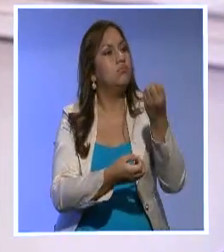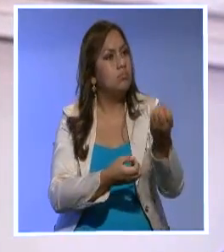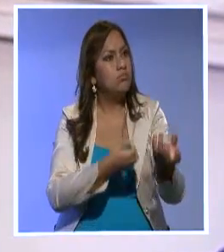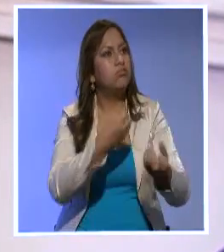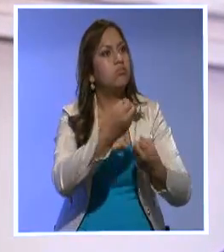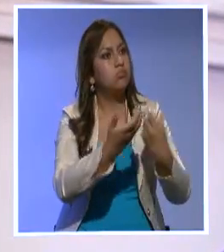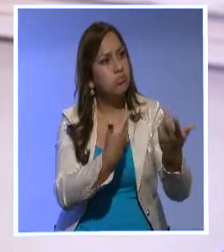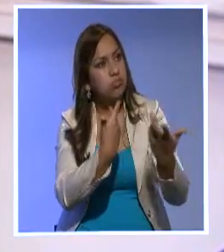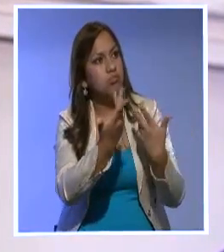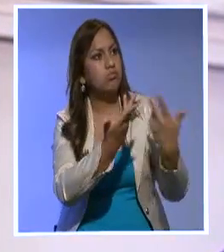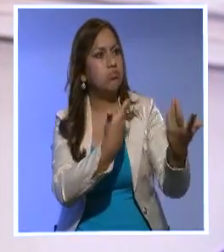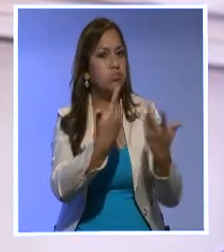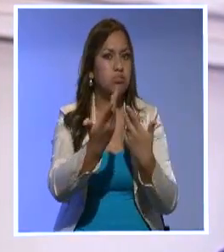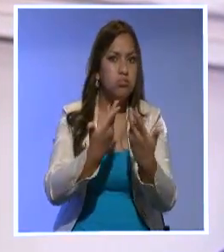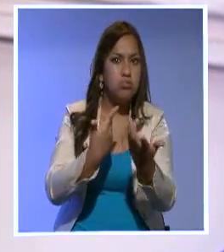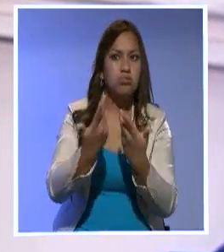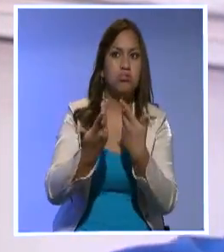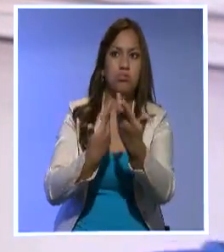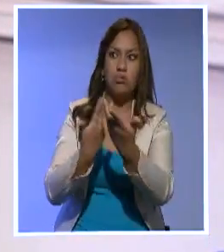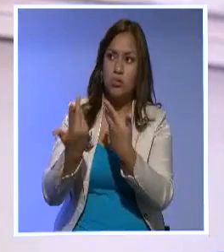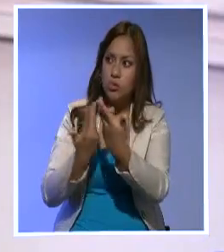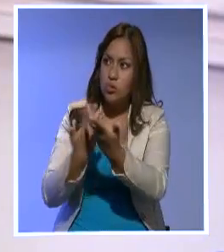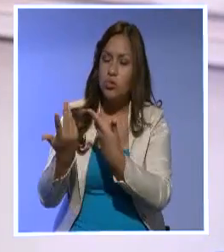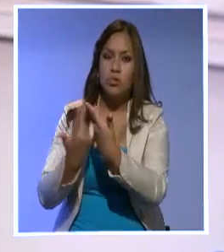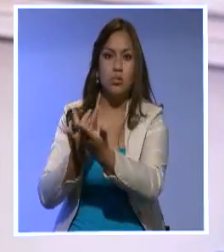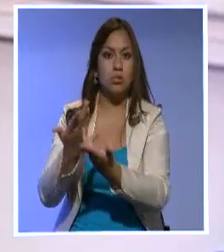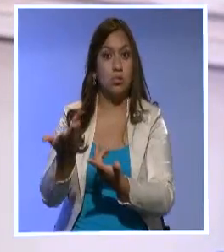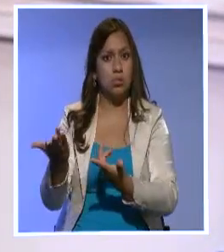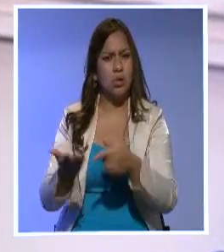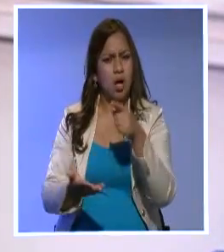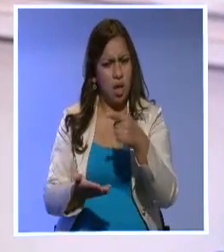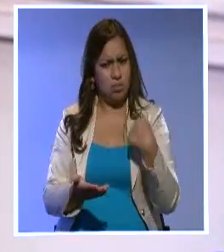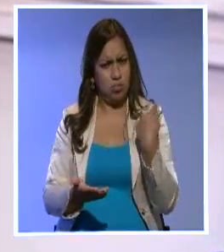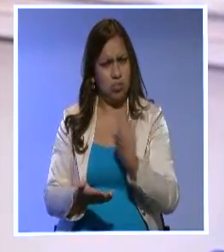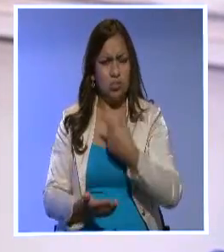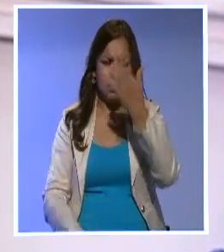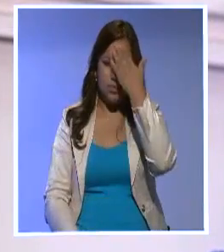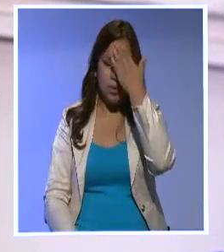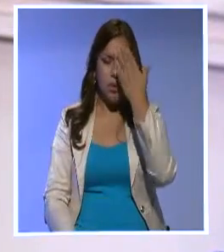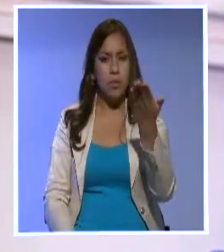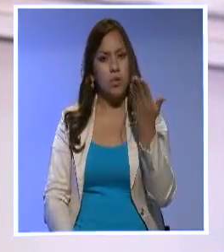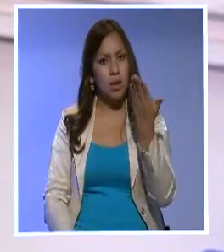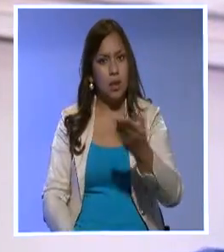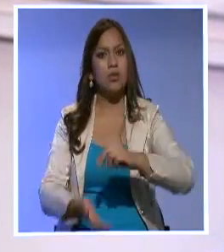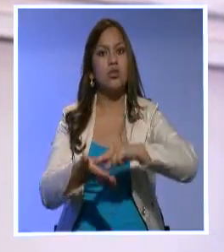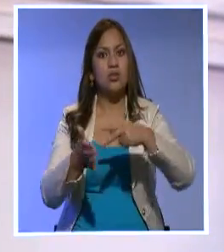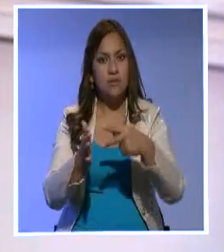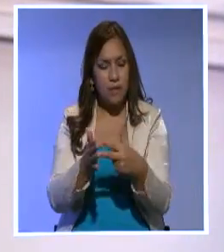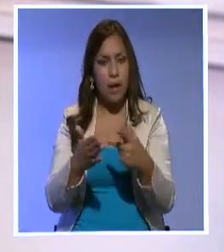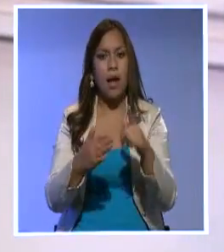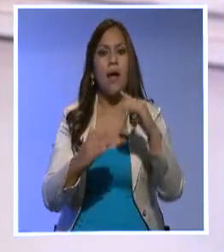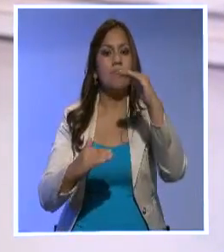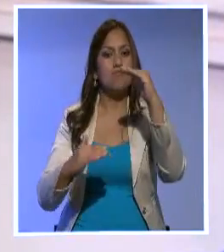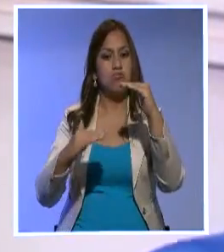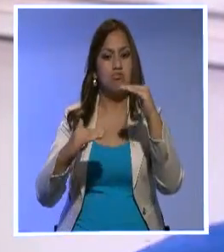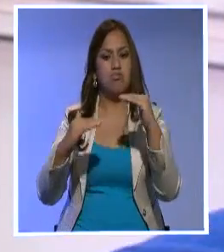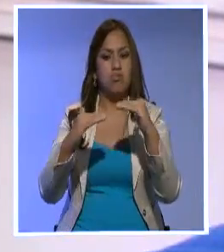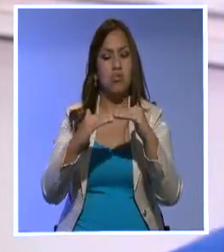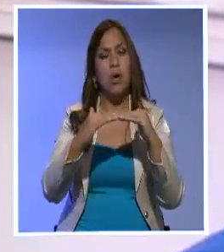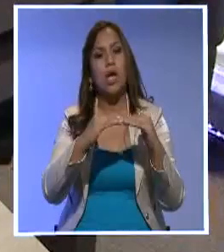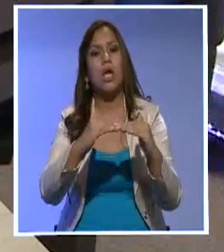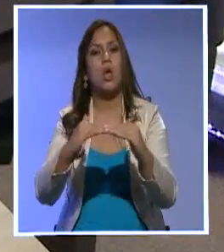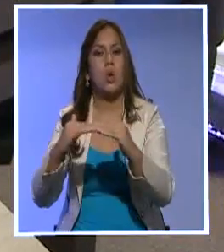espacios políticos en los que hemos podido como una apuesta real a los mecanismos de redistribución de la riqueza efectivos